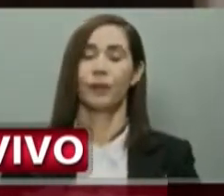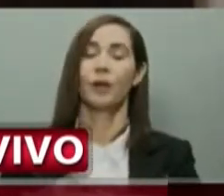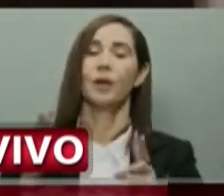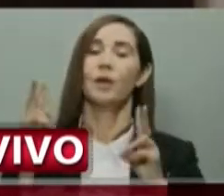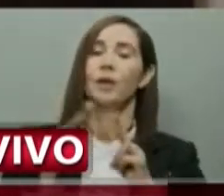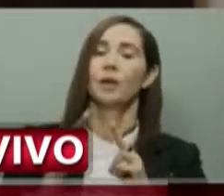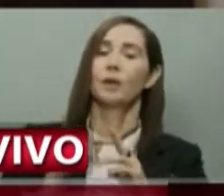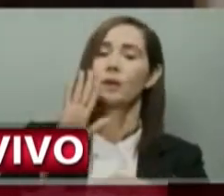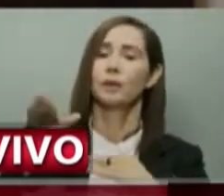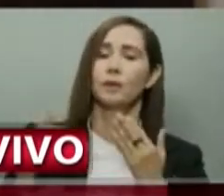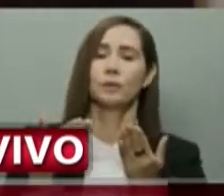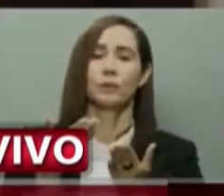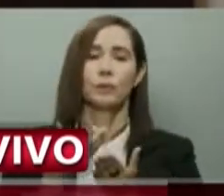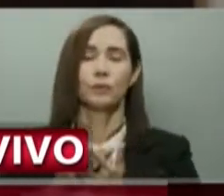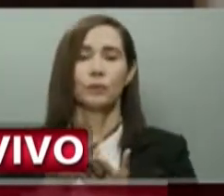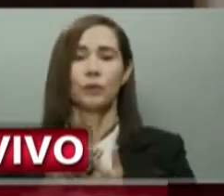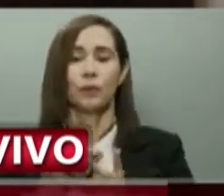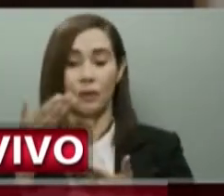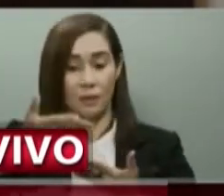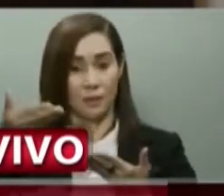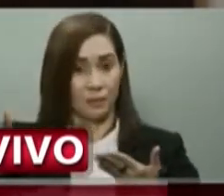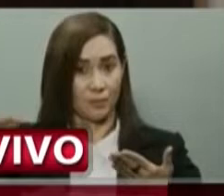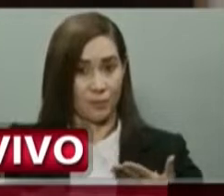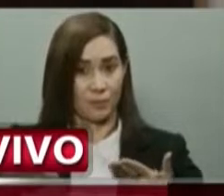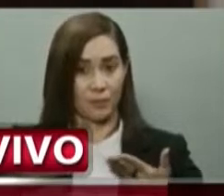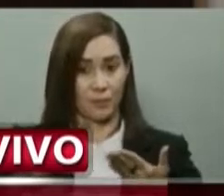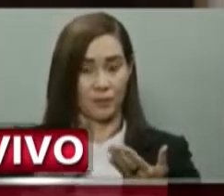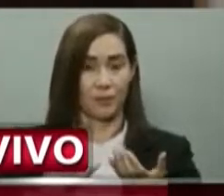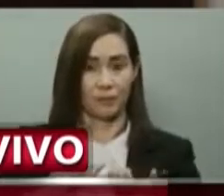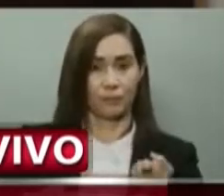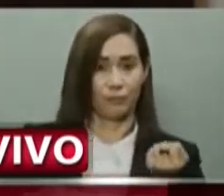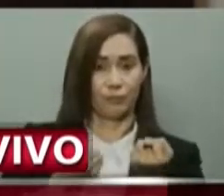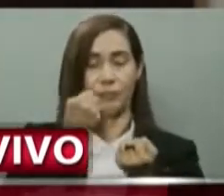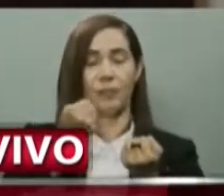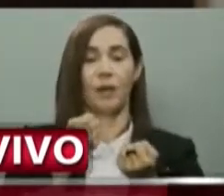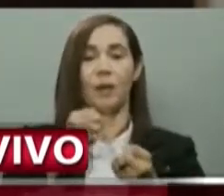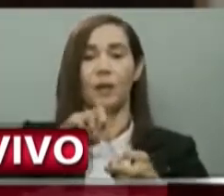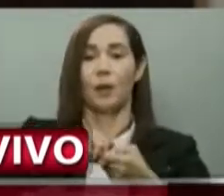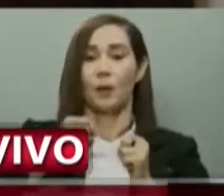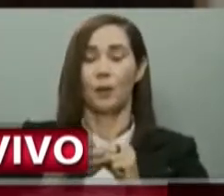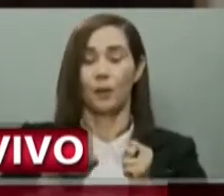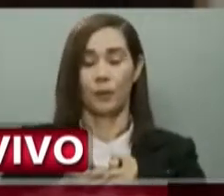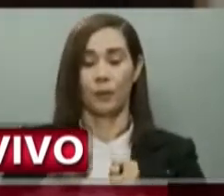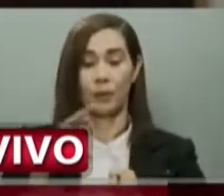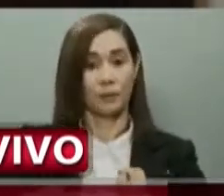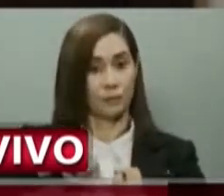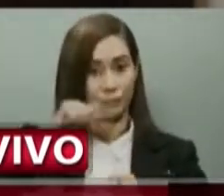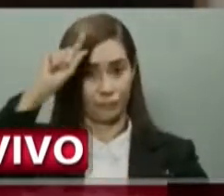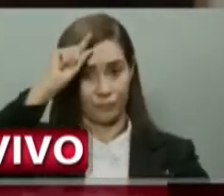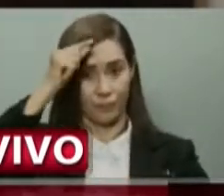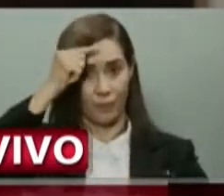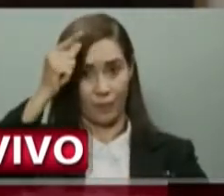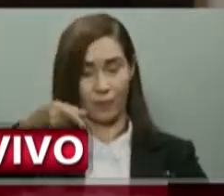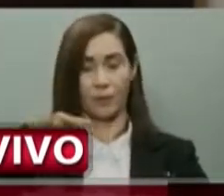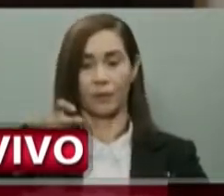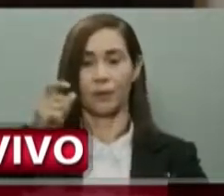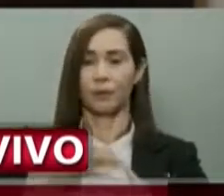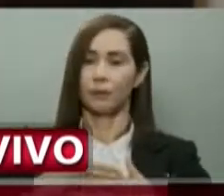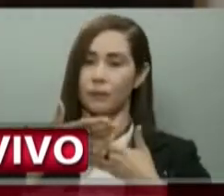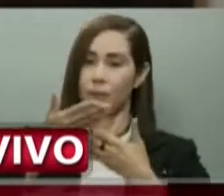que producen este problema, el gobierno está obligado a poner en marcha cuantas medidas exija la